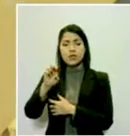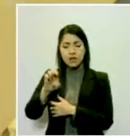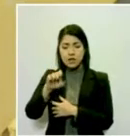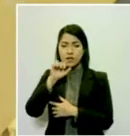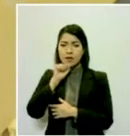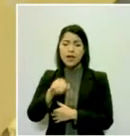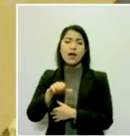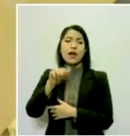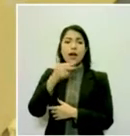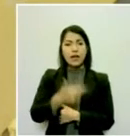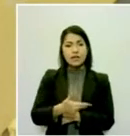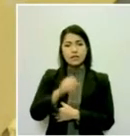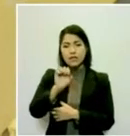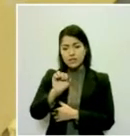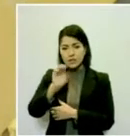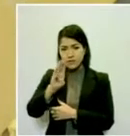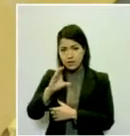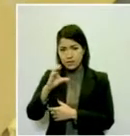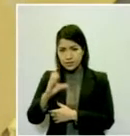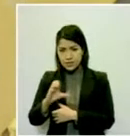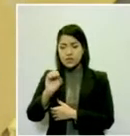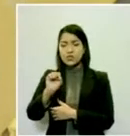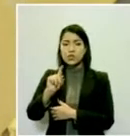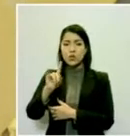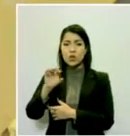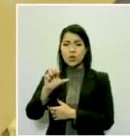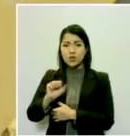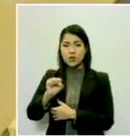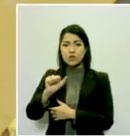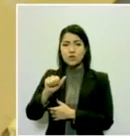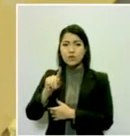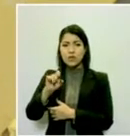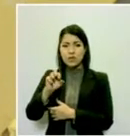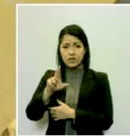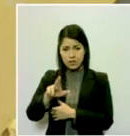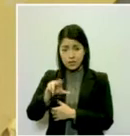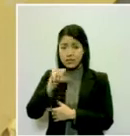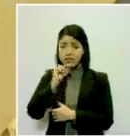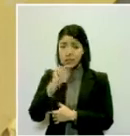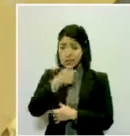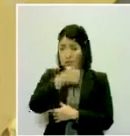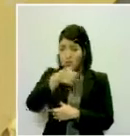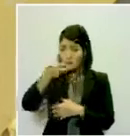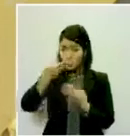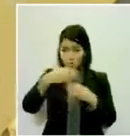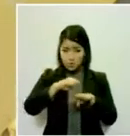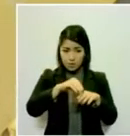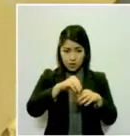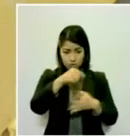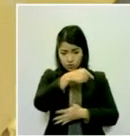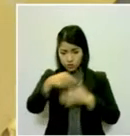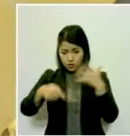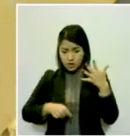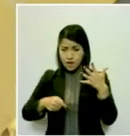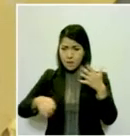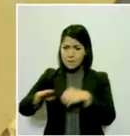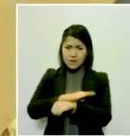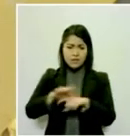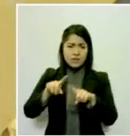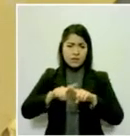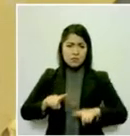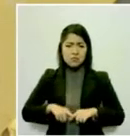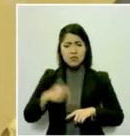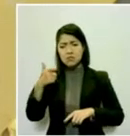HSBC, Inbursa, Scotiabank Bank y Santander. Cada institución bancaria ofrece diferentes ofertas, beneficios, ahorros